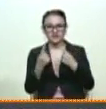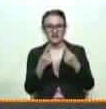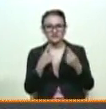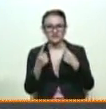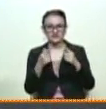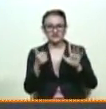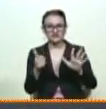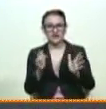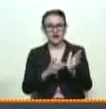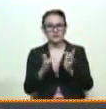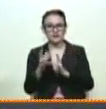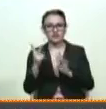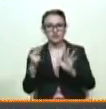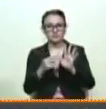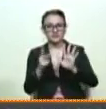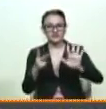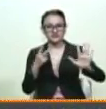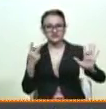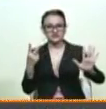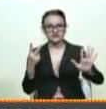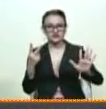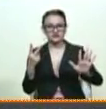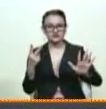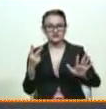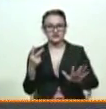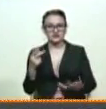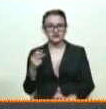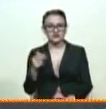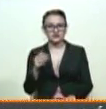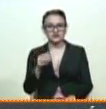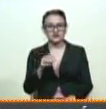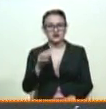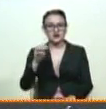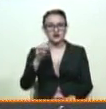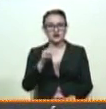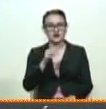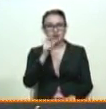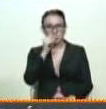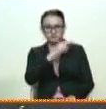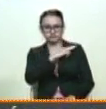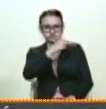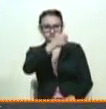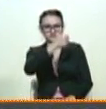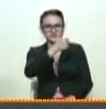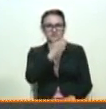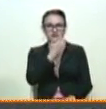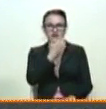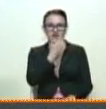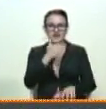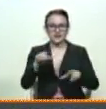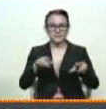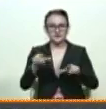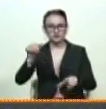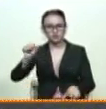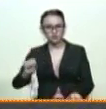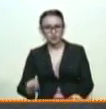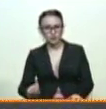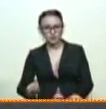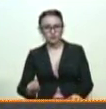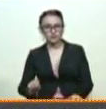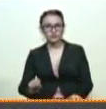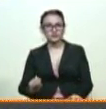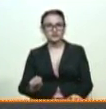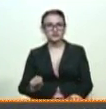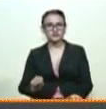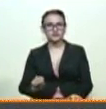6 de abril de 2017 al almirante Curtis, también jefe del Comando Sur, en la